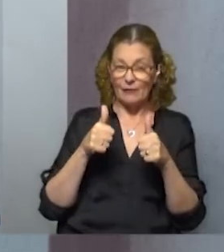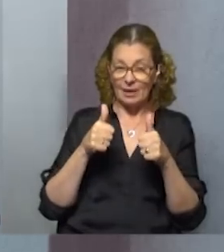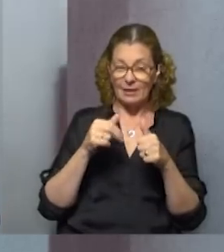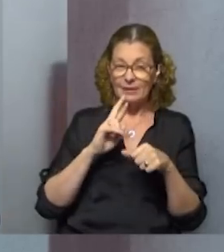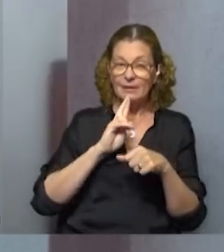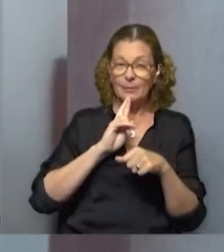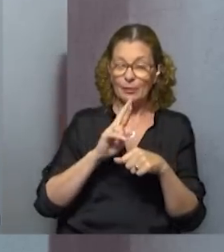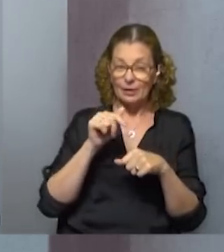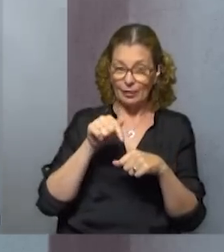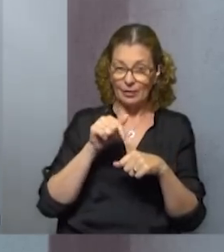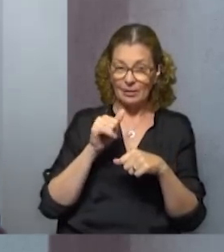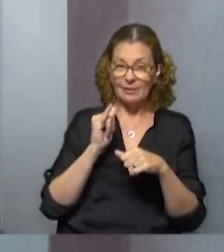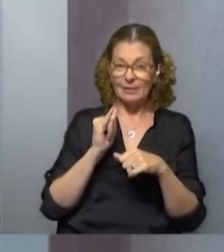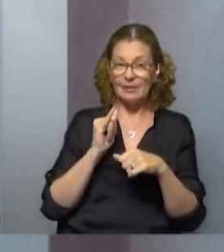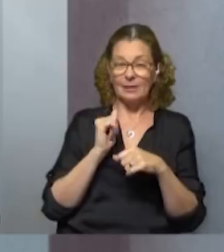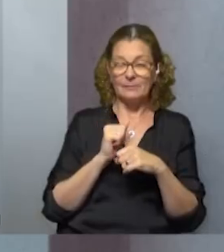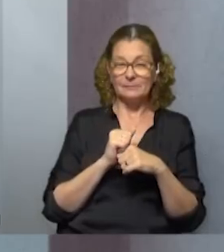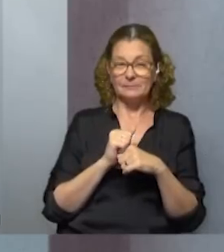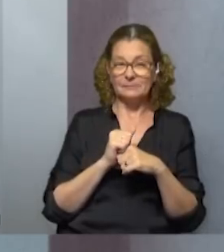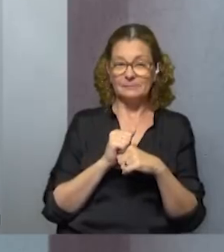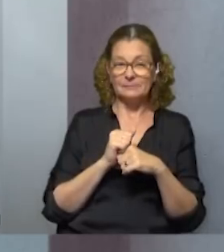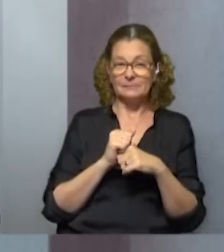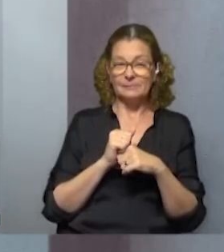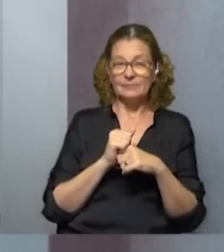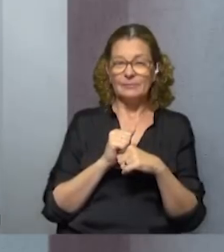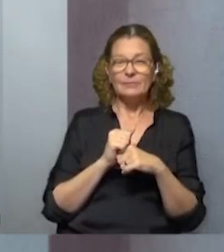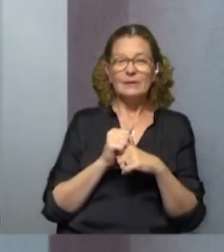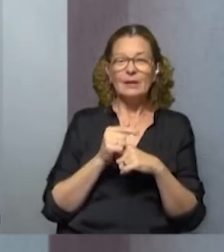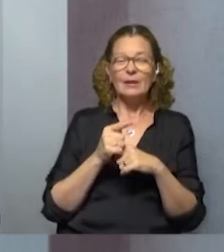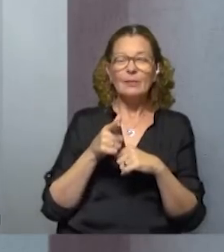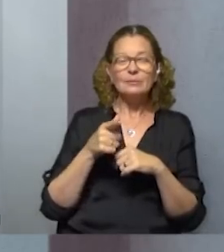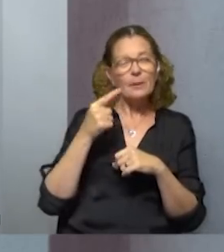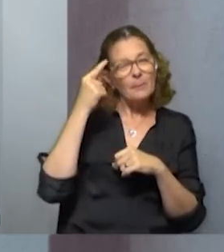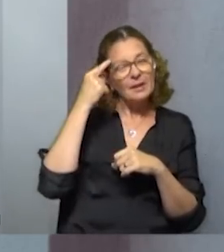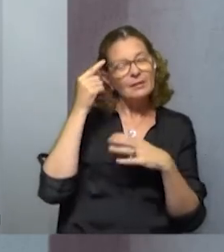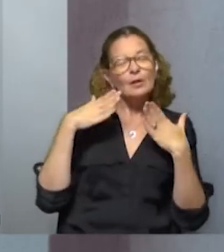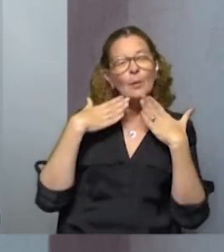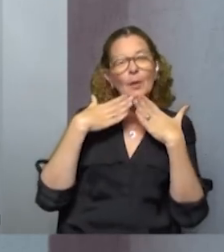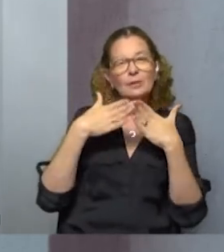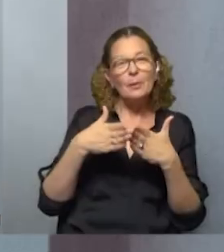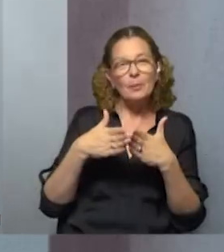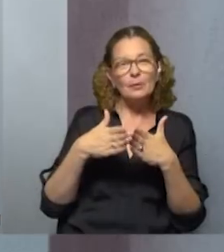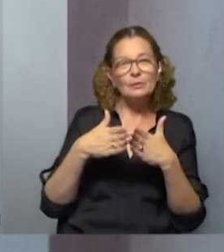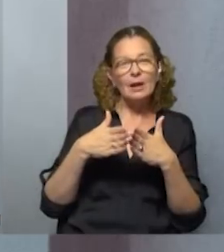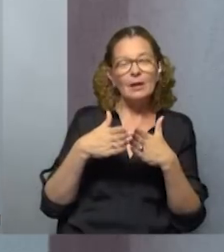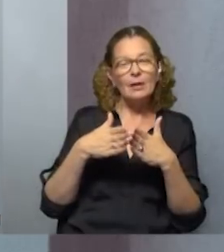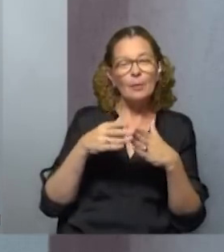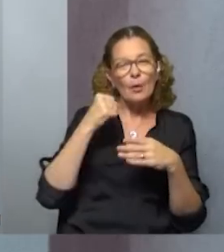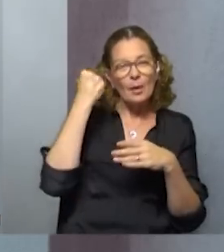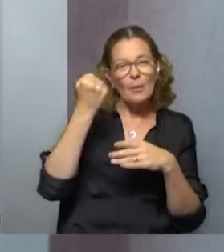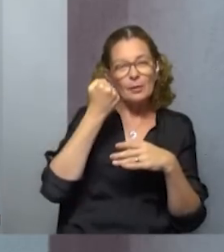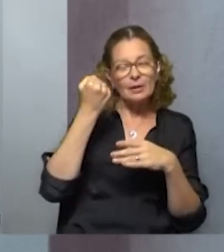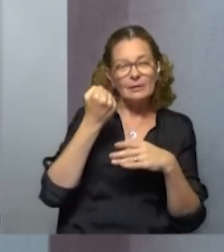contestando Esto sí sí cree que las cosas que le estamos preguntando son